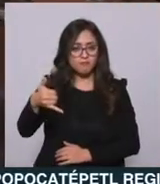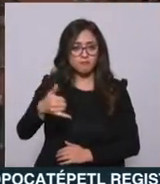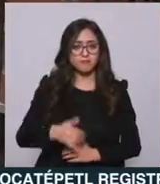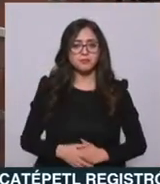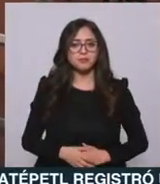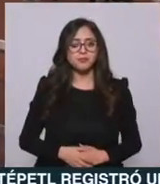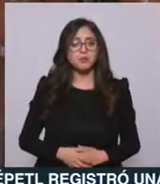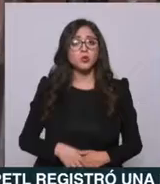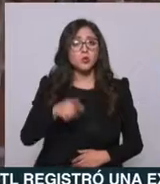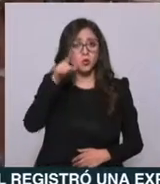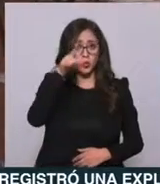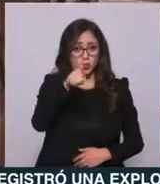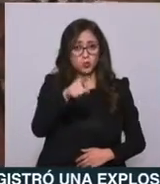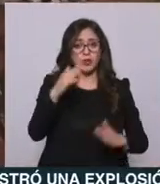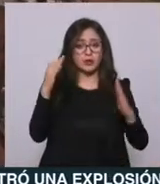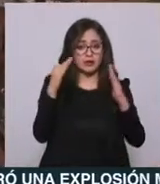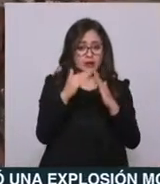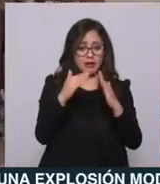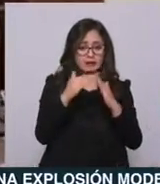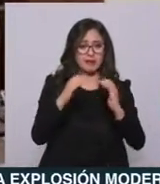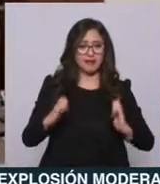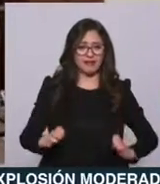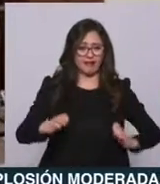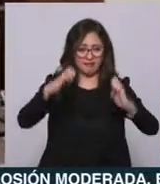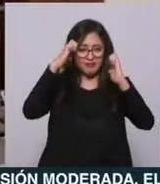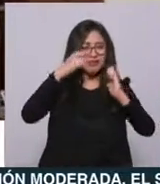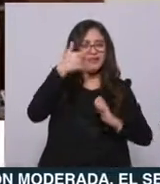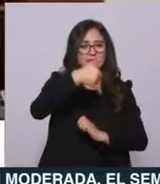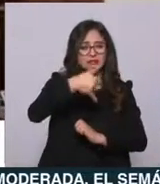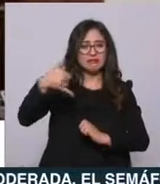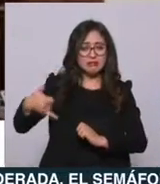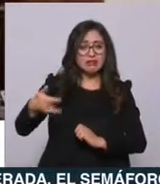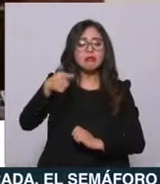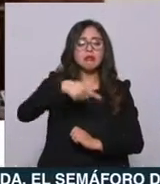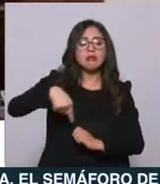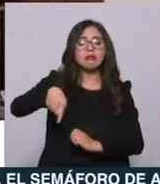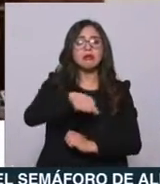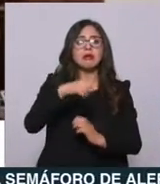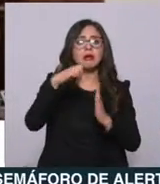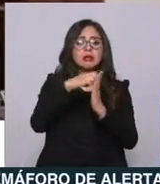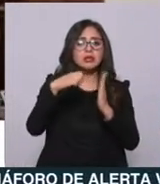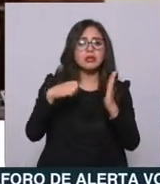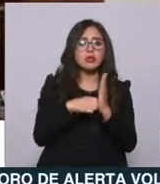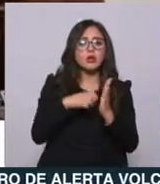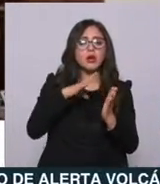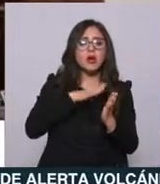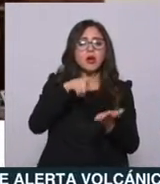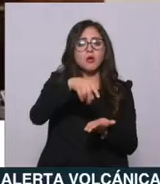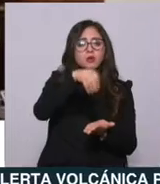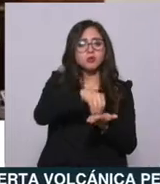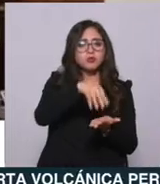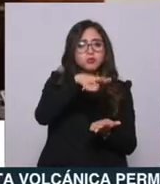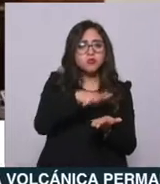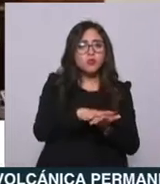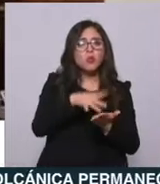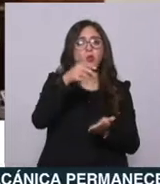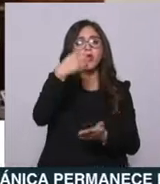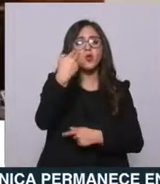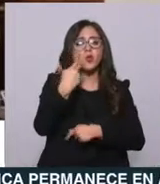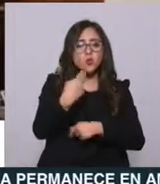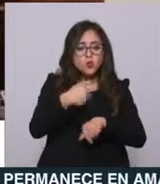ves una propiedad en condominio, la escritura incluye tu